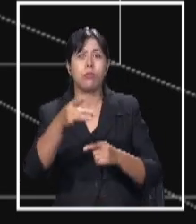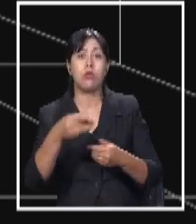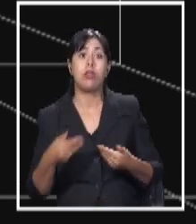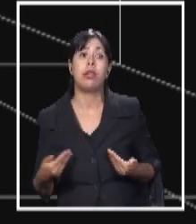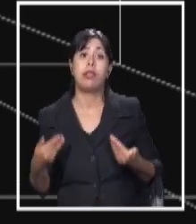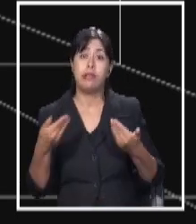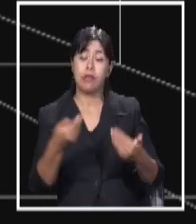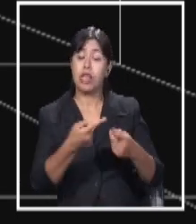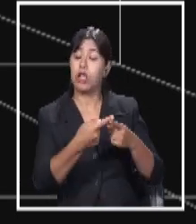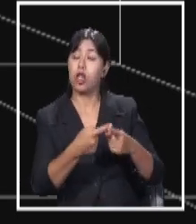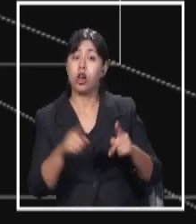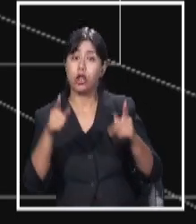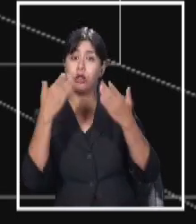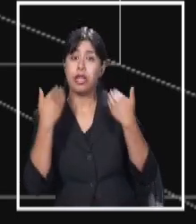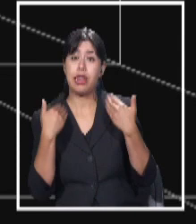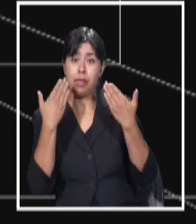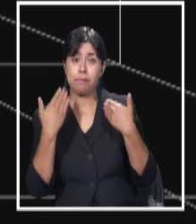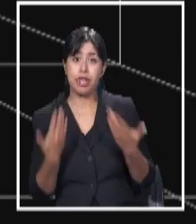ofrecer tratamientos optimizados.